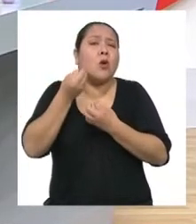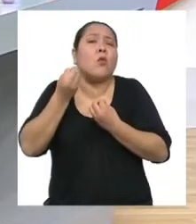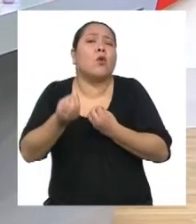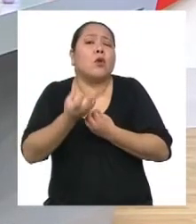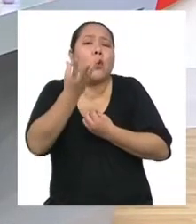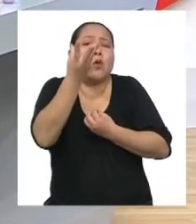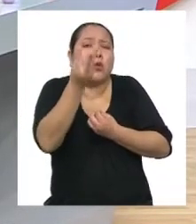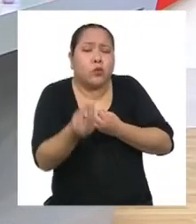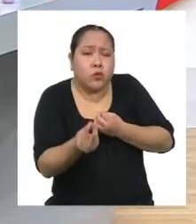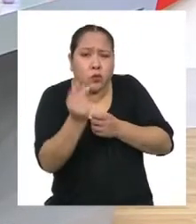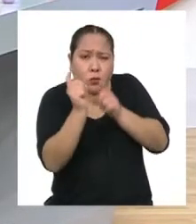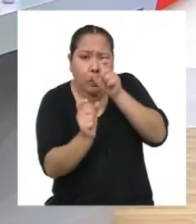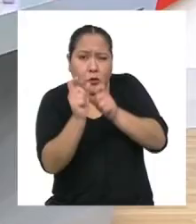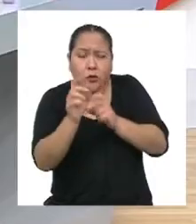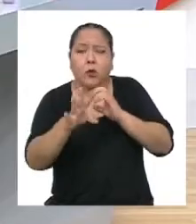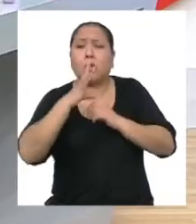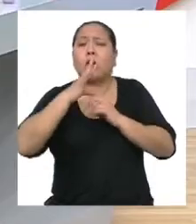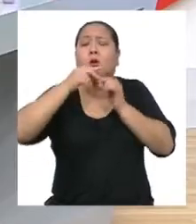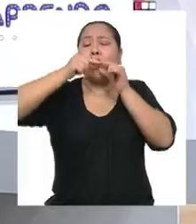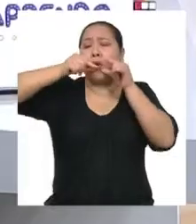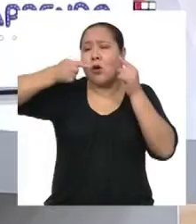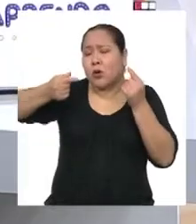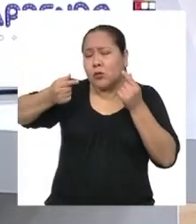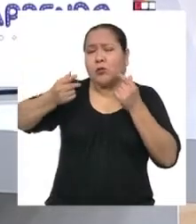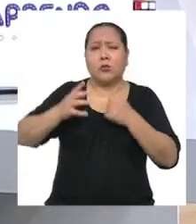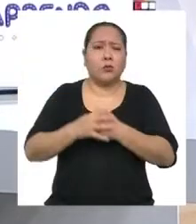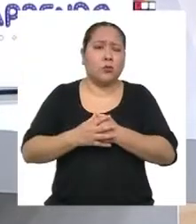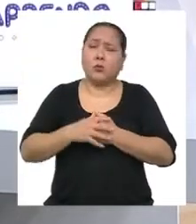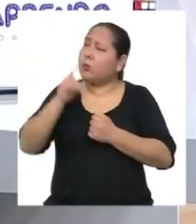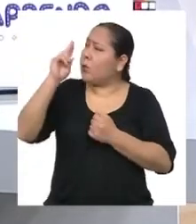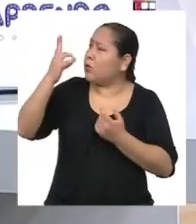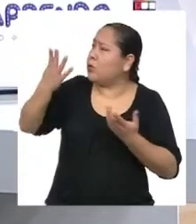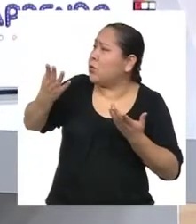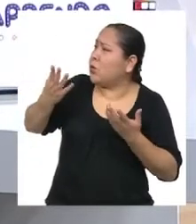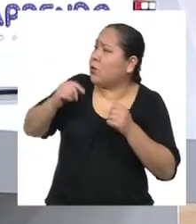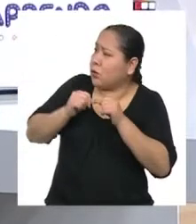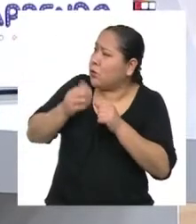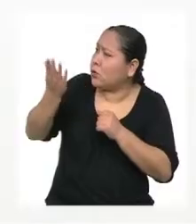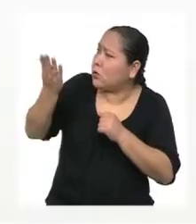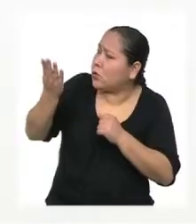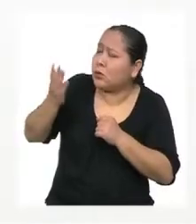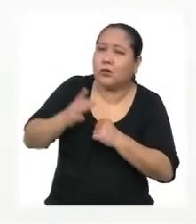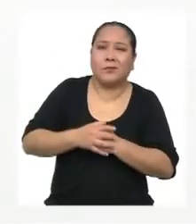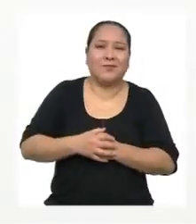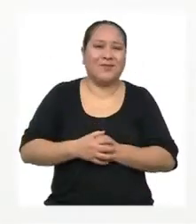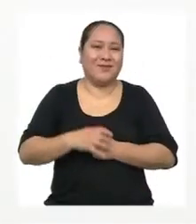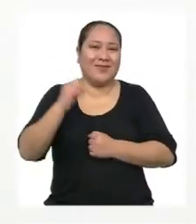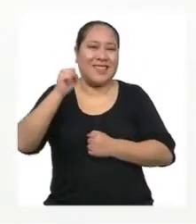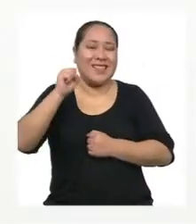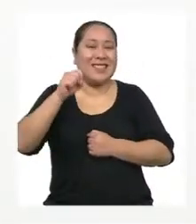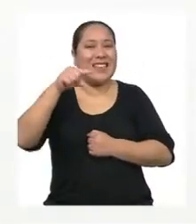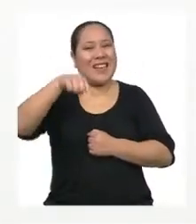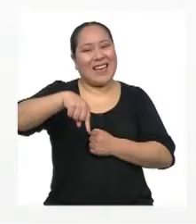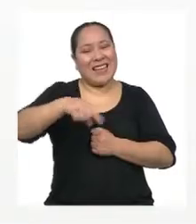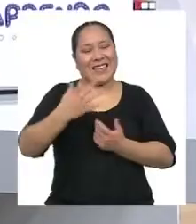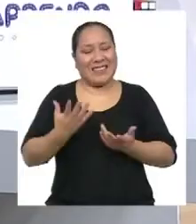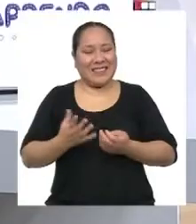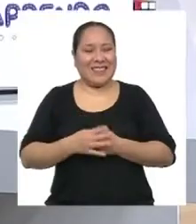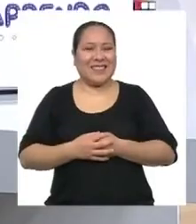el porcentaje de personas quechohablantes. Profesora, ¿sigue ahí? Aquí estoy, Detective